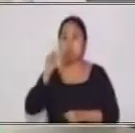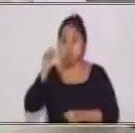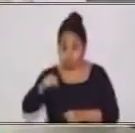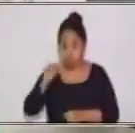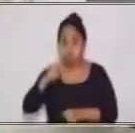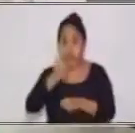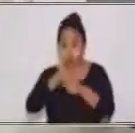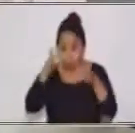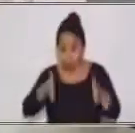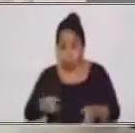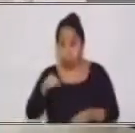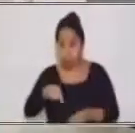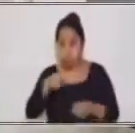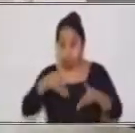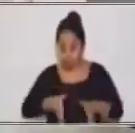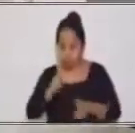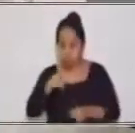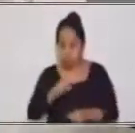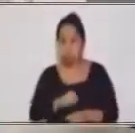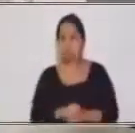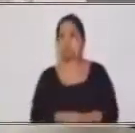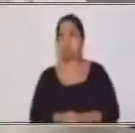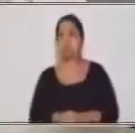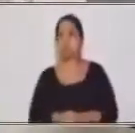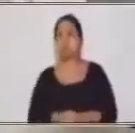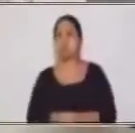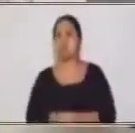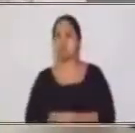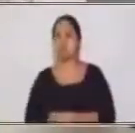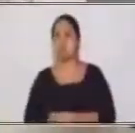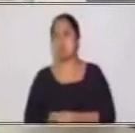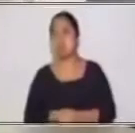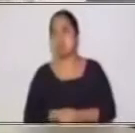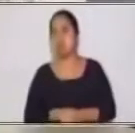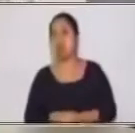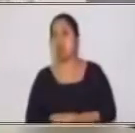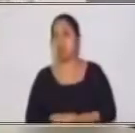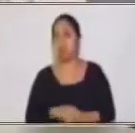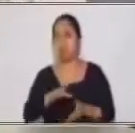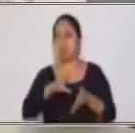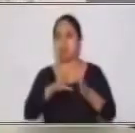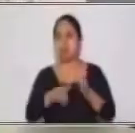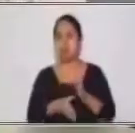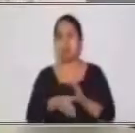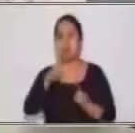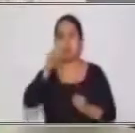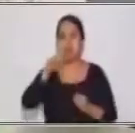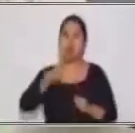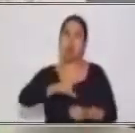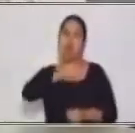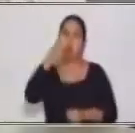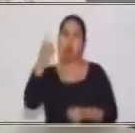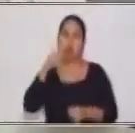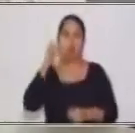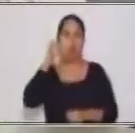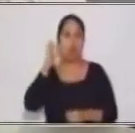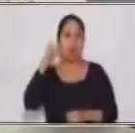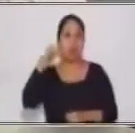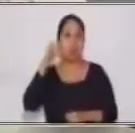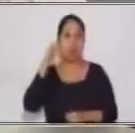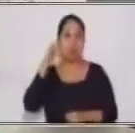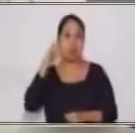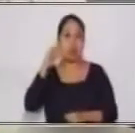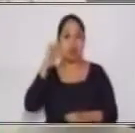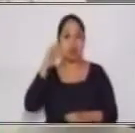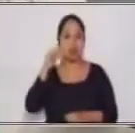forma muy amplia acerca del modernismo. Ya después surgen nuestras famosas generaciones y empezamos con la generación